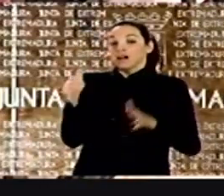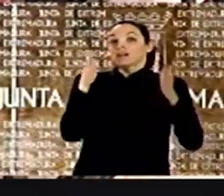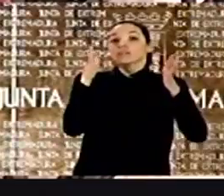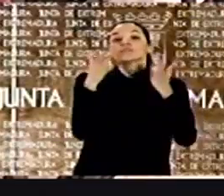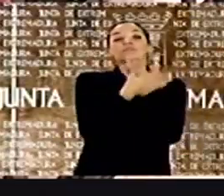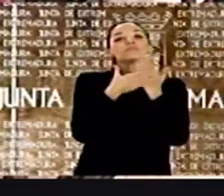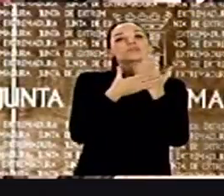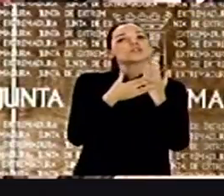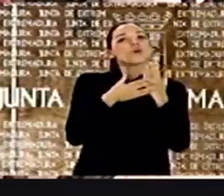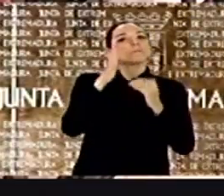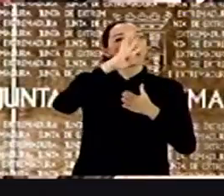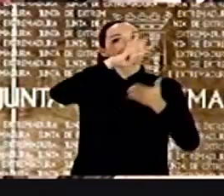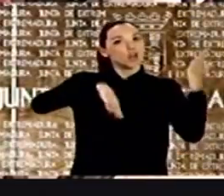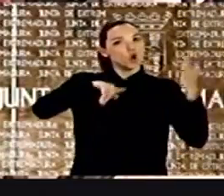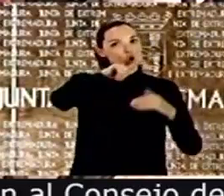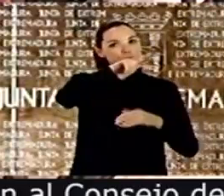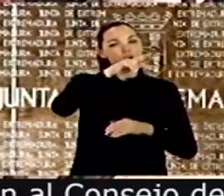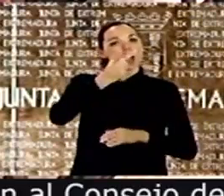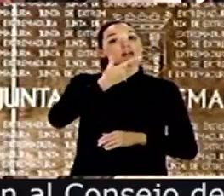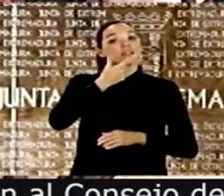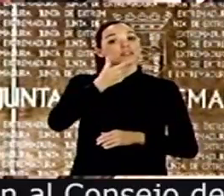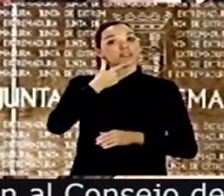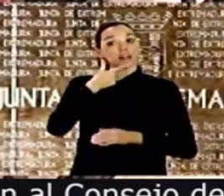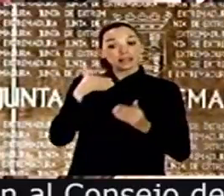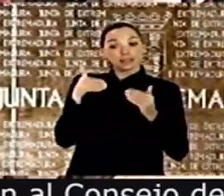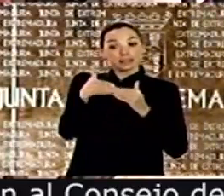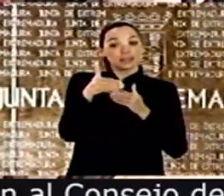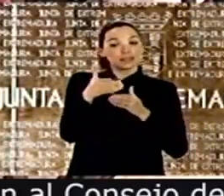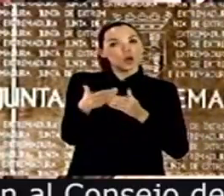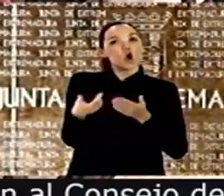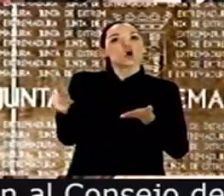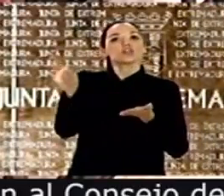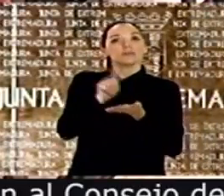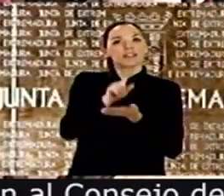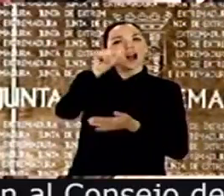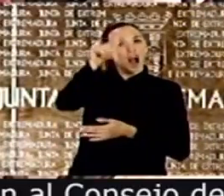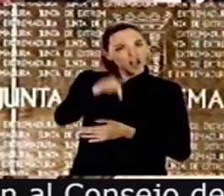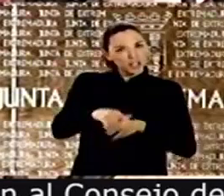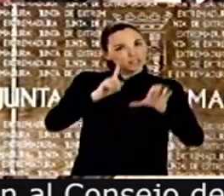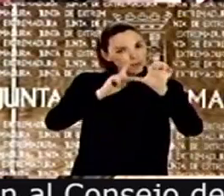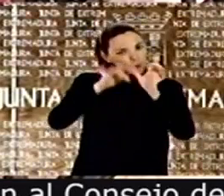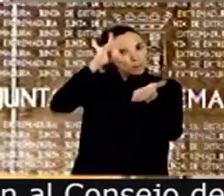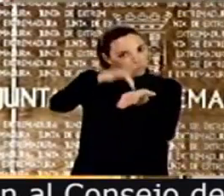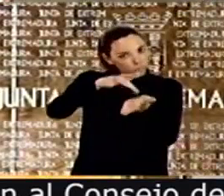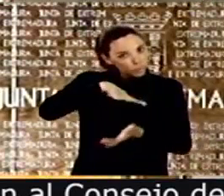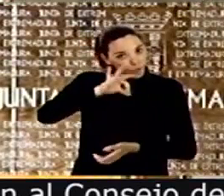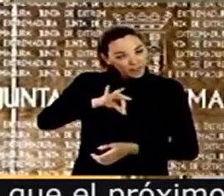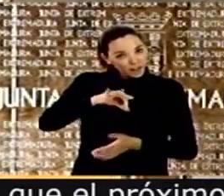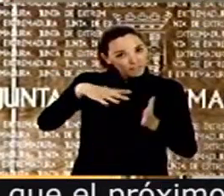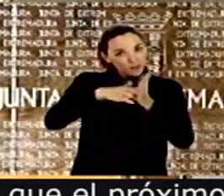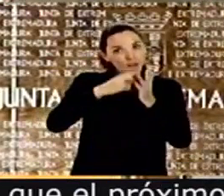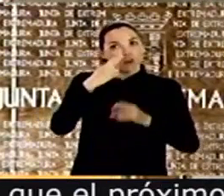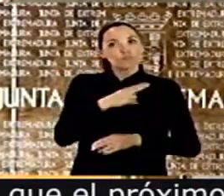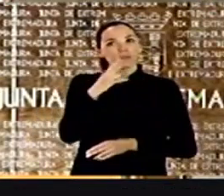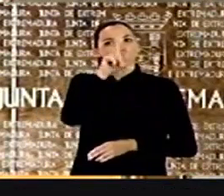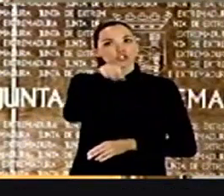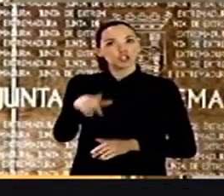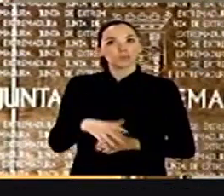se está diciendo que el próximo podría ser aquí en Extremadura. ¿Hay confirmación de ello? ¿Fechas? Sí, eso fue